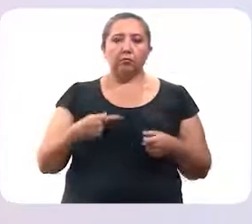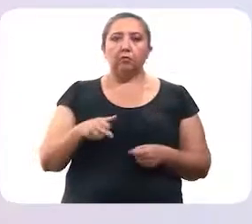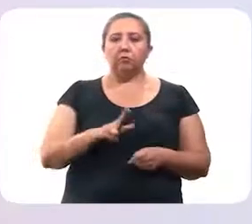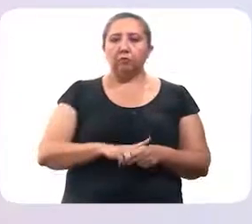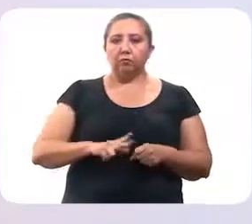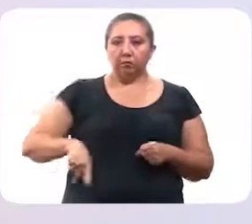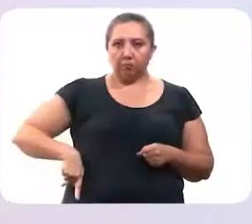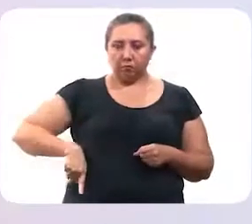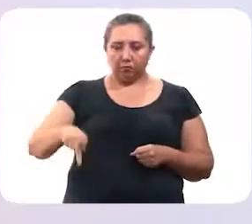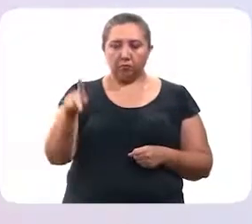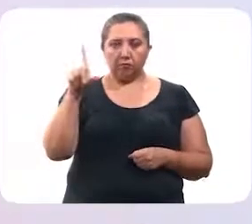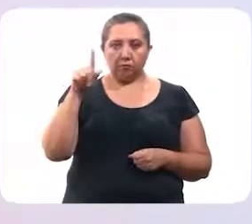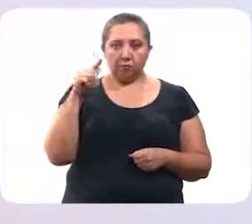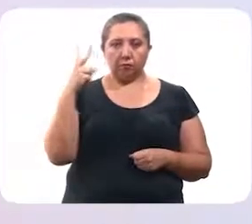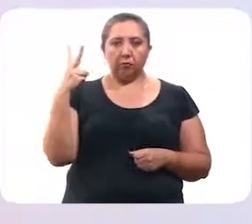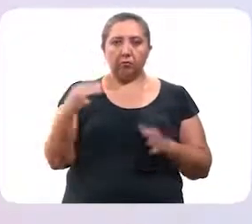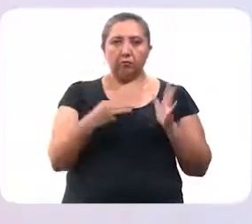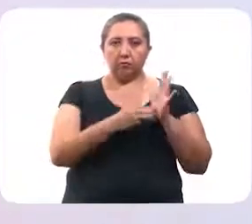hospitales públicos.